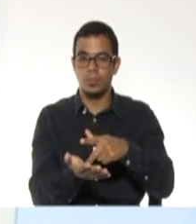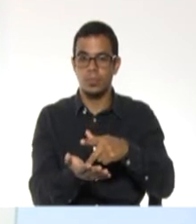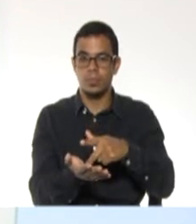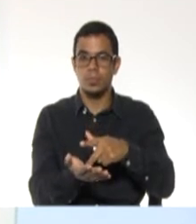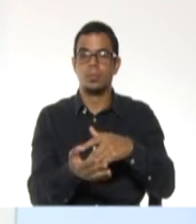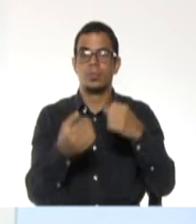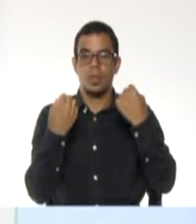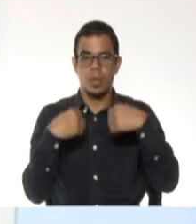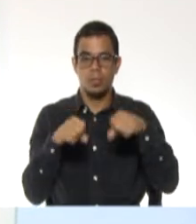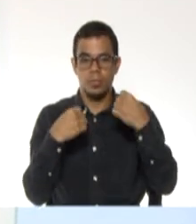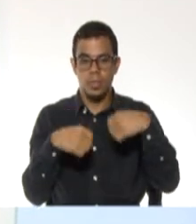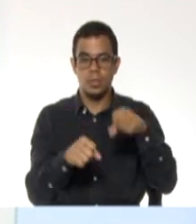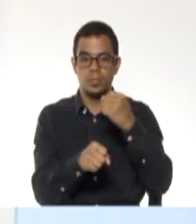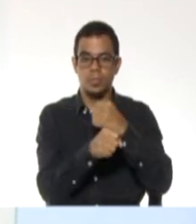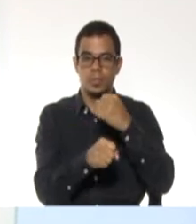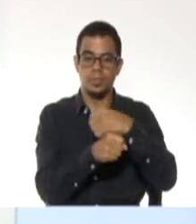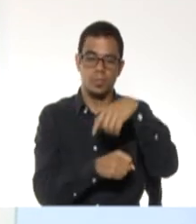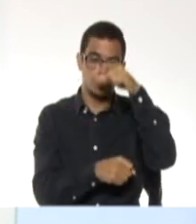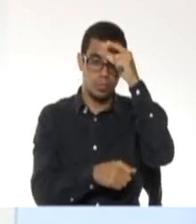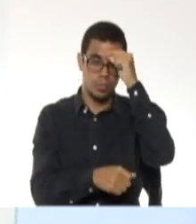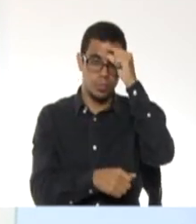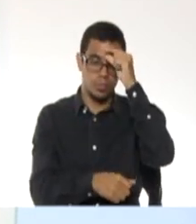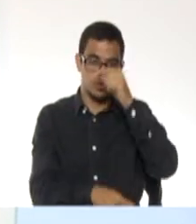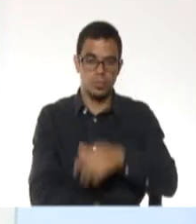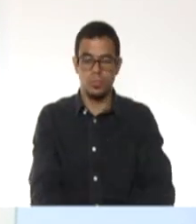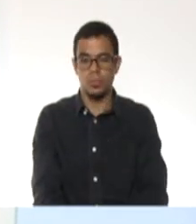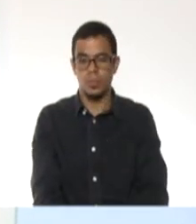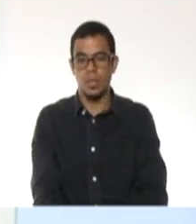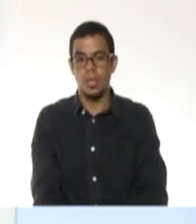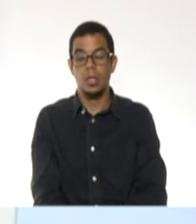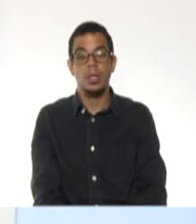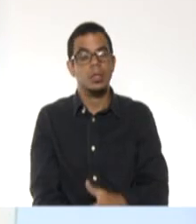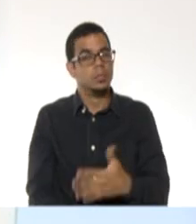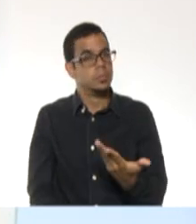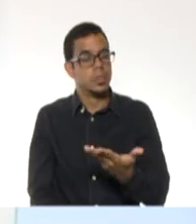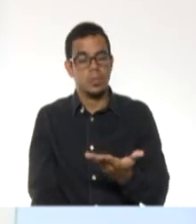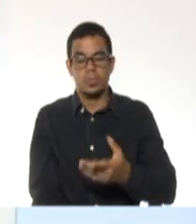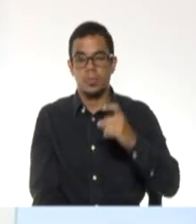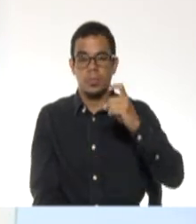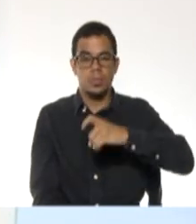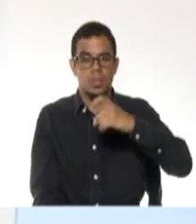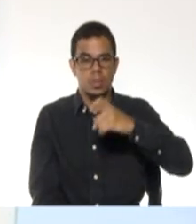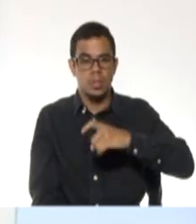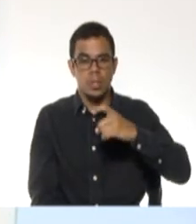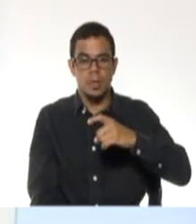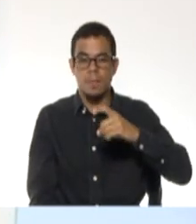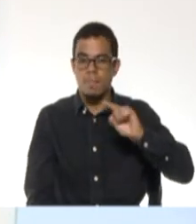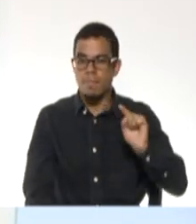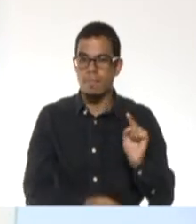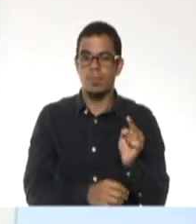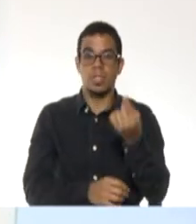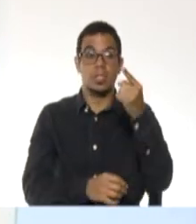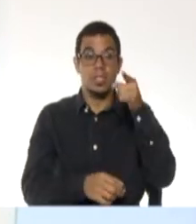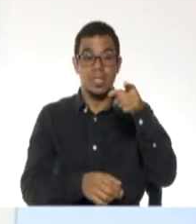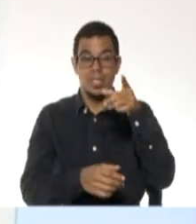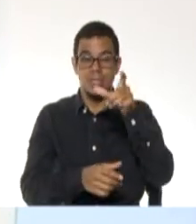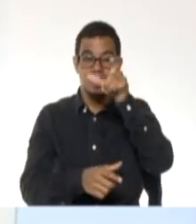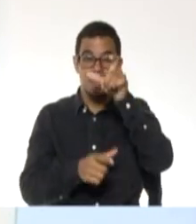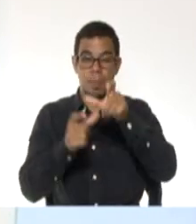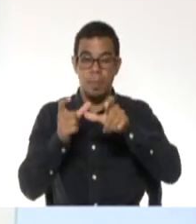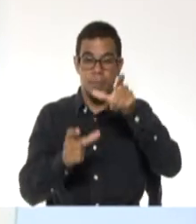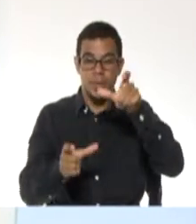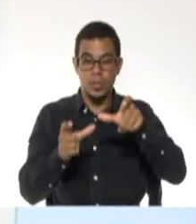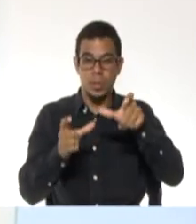los talleres de educación laboral. Es muy necesario y fundamental que ese adulto